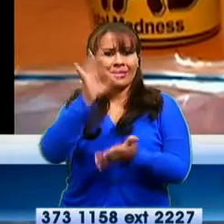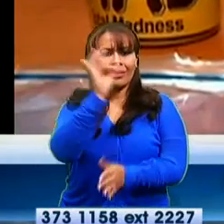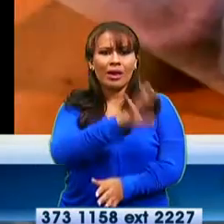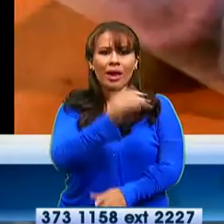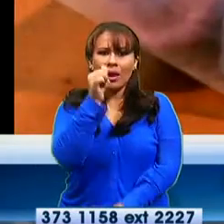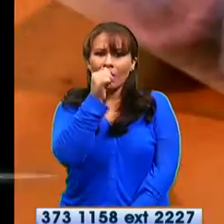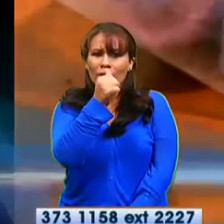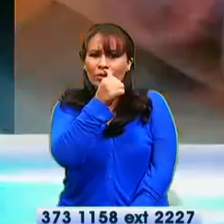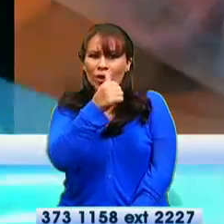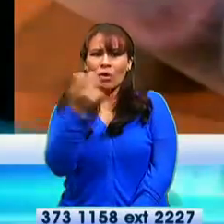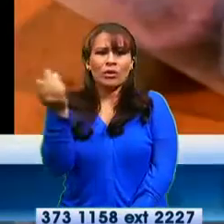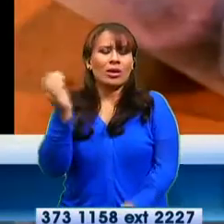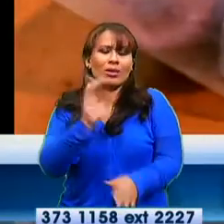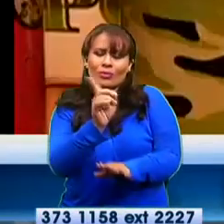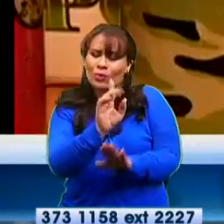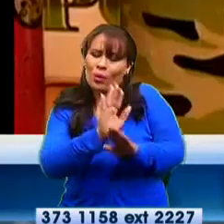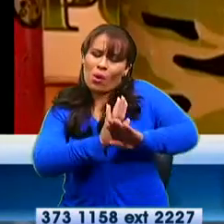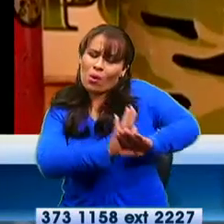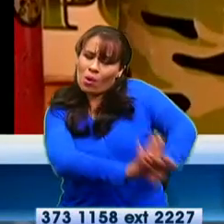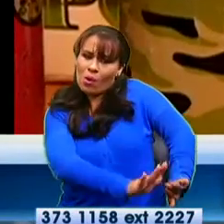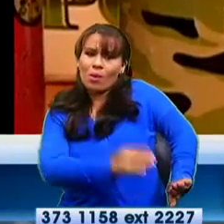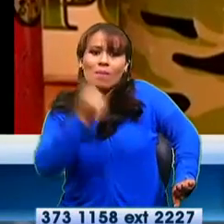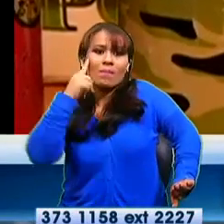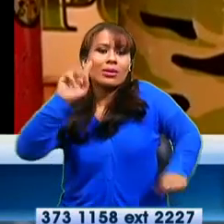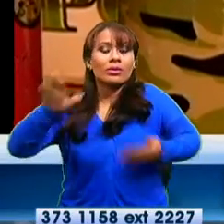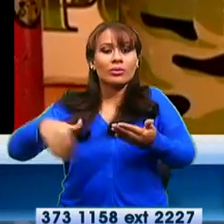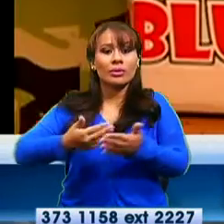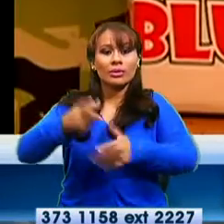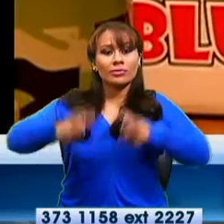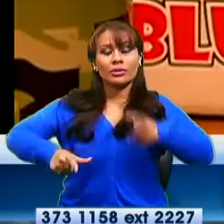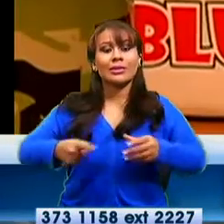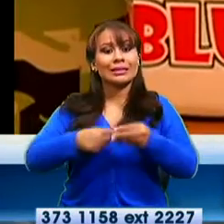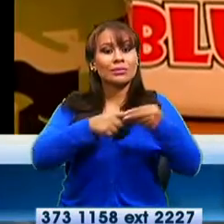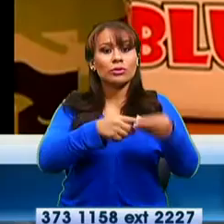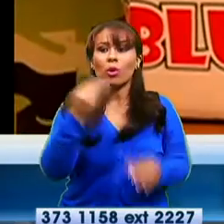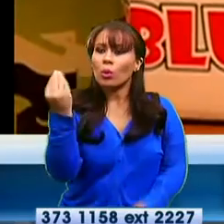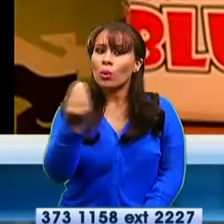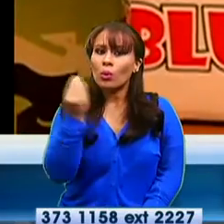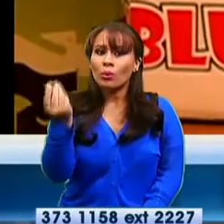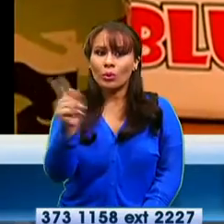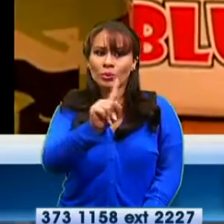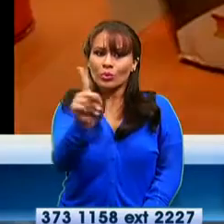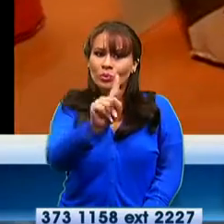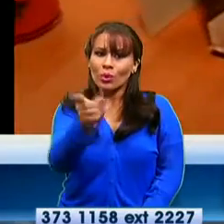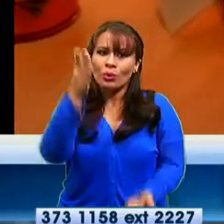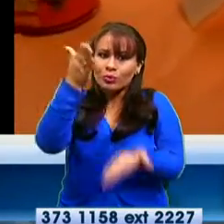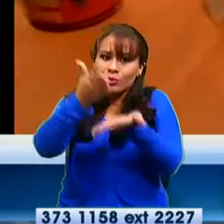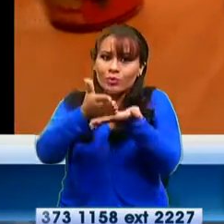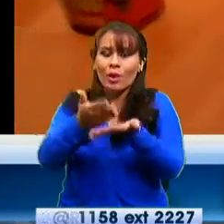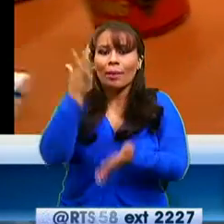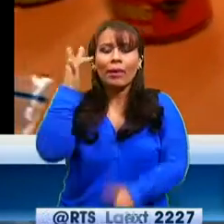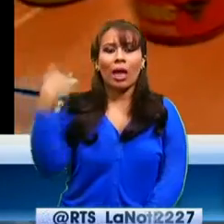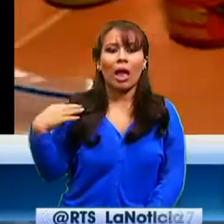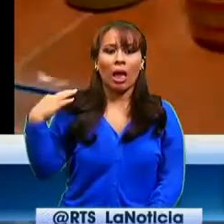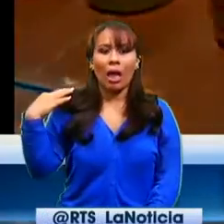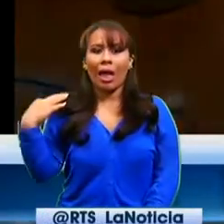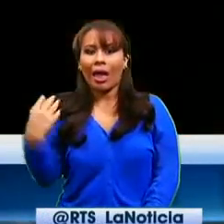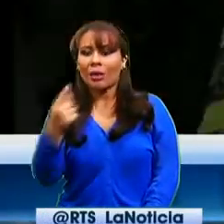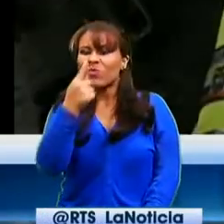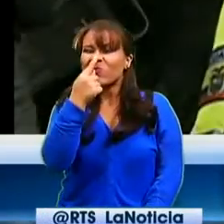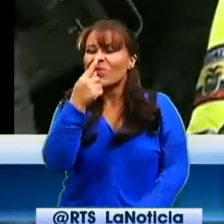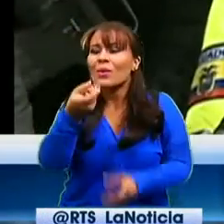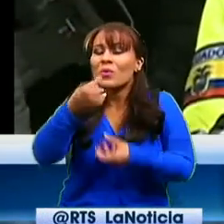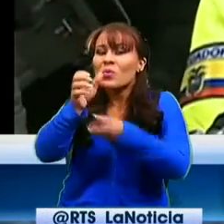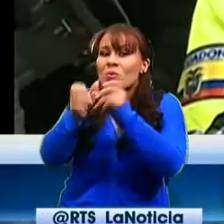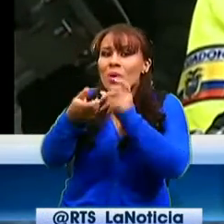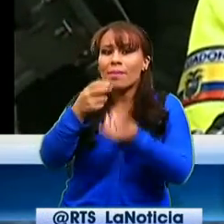drogas tengan cabida entre las personas, especialmente público joven, que muchas veces se dejan llevar por la curiosidad. Es una